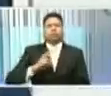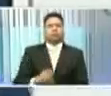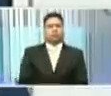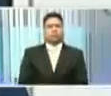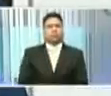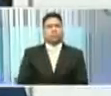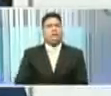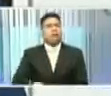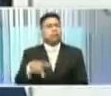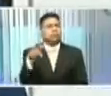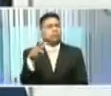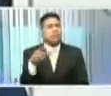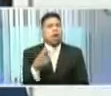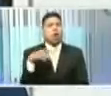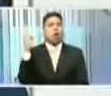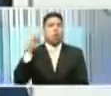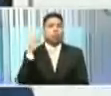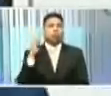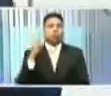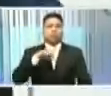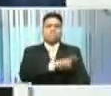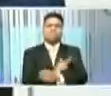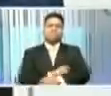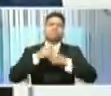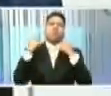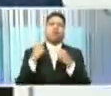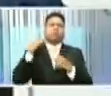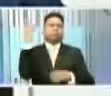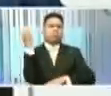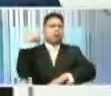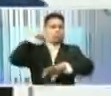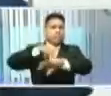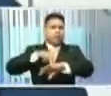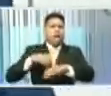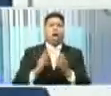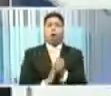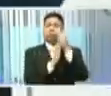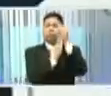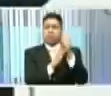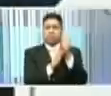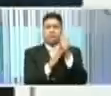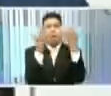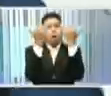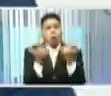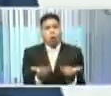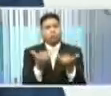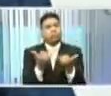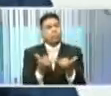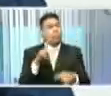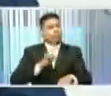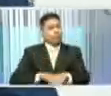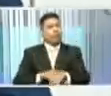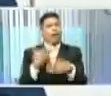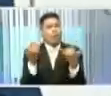que utiliza el poder de influencia que tiene en el cargo que hoy detenta, por ahora,